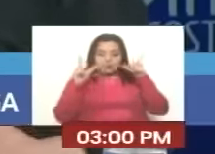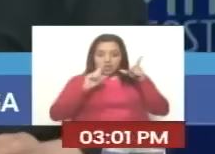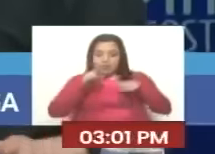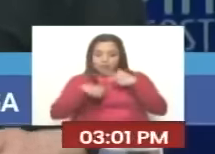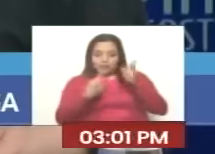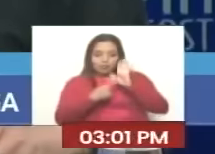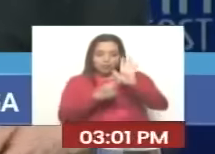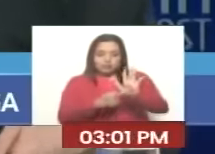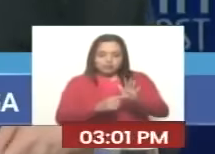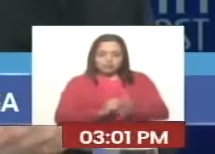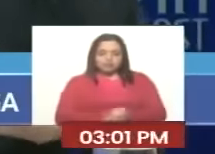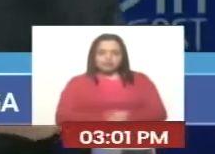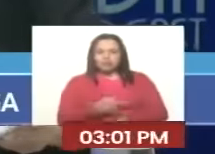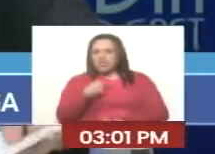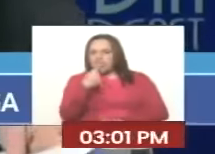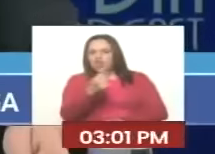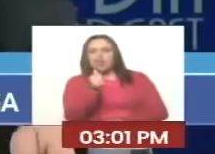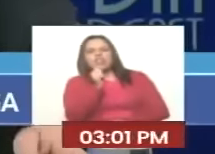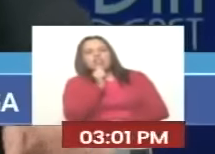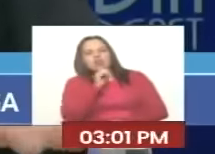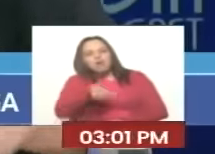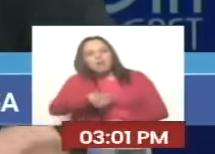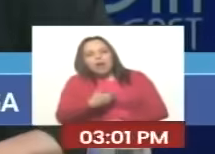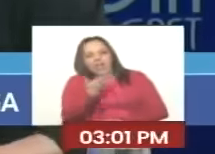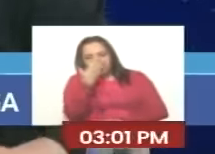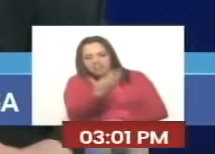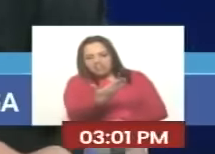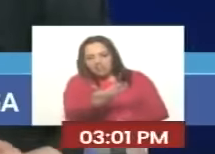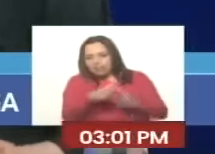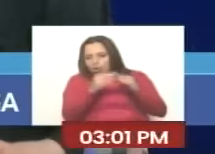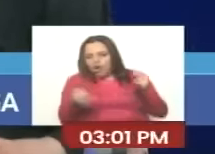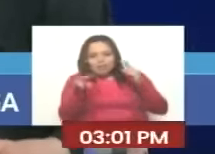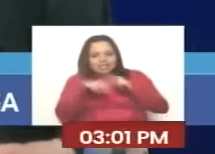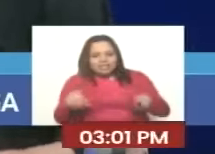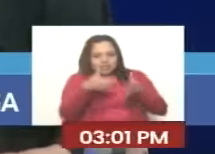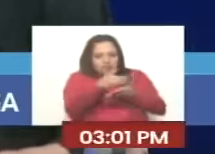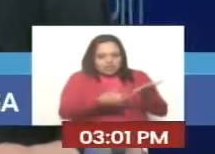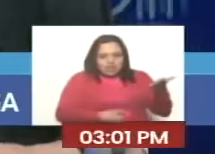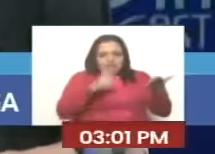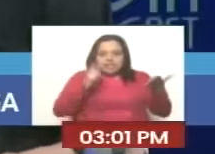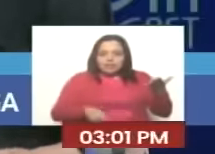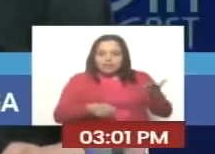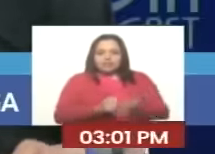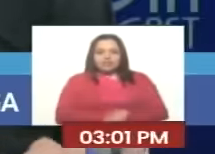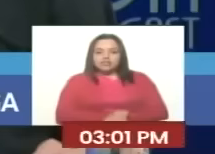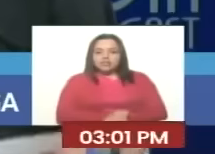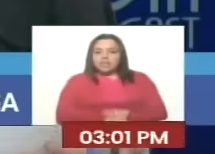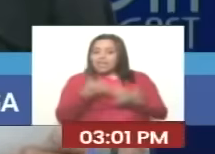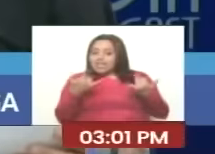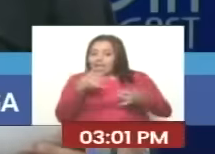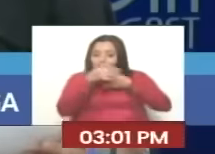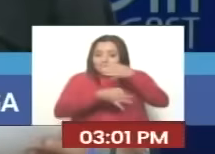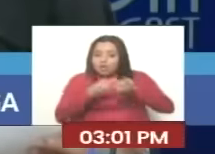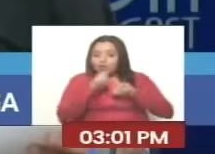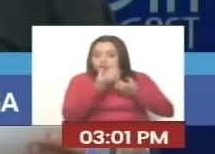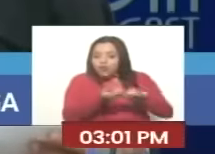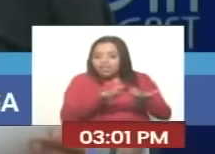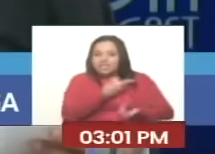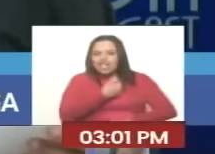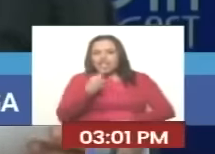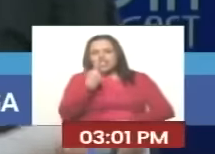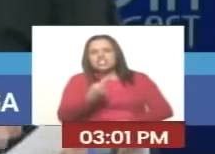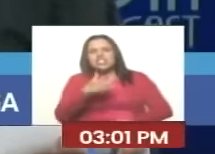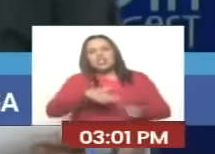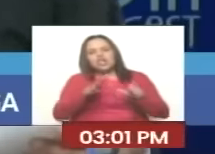mostremos. Ahora, yo digo, ¿quién puede frente a esto? Y más con la audiencia de delación ocurrida, quiero decir claramente dónde.